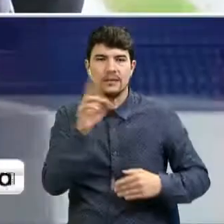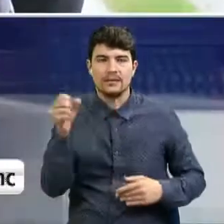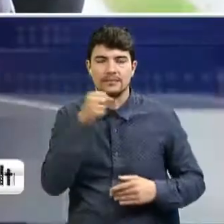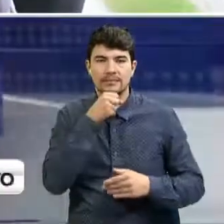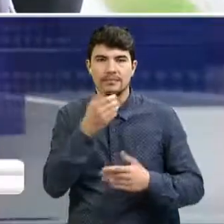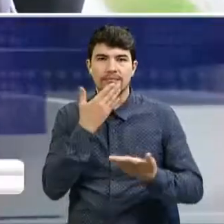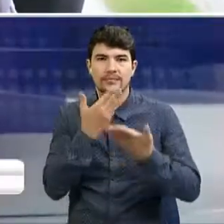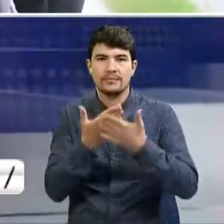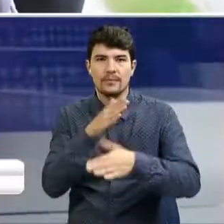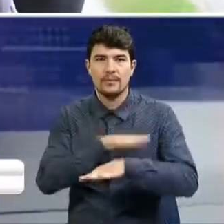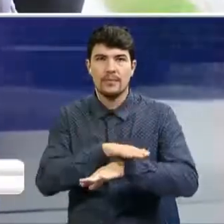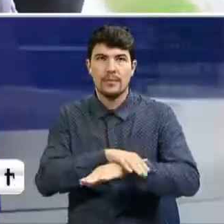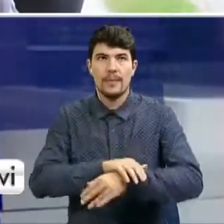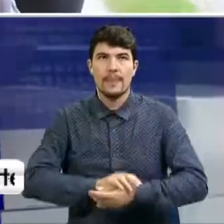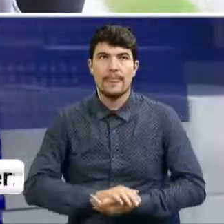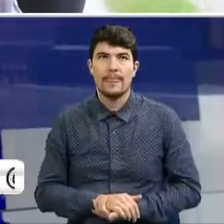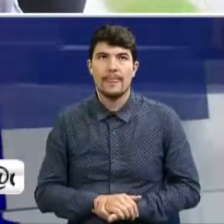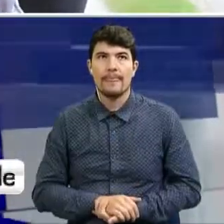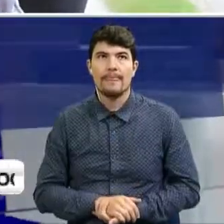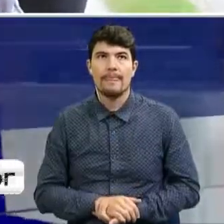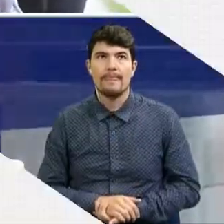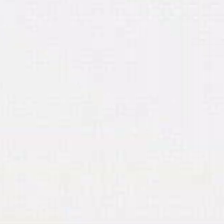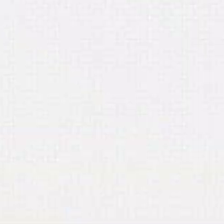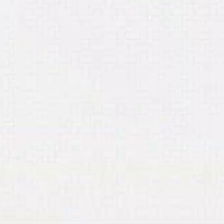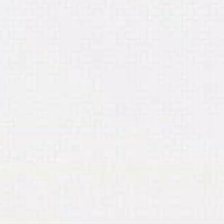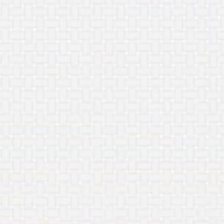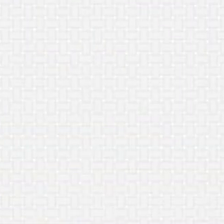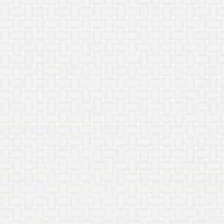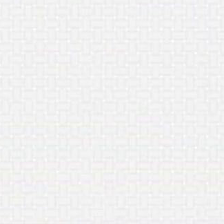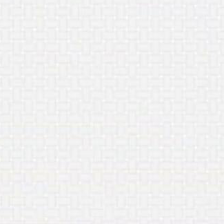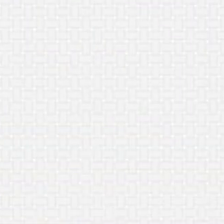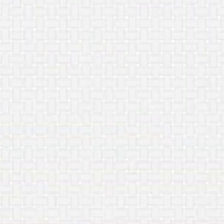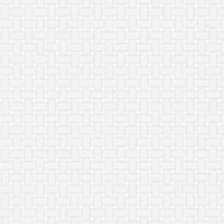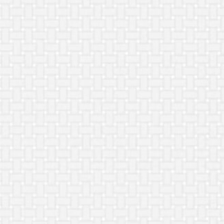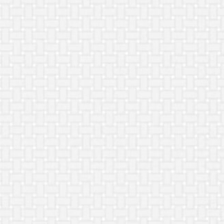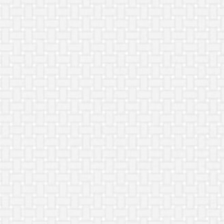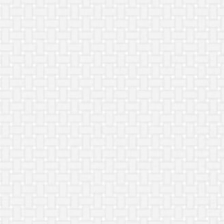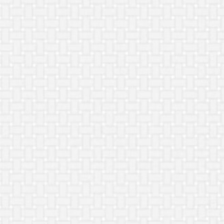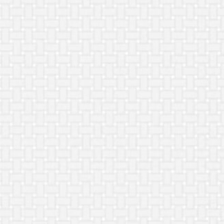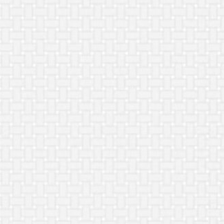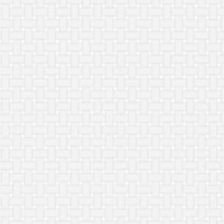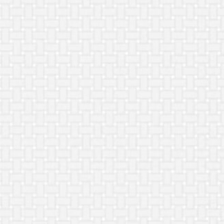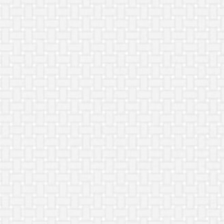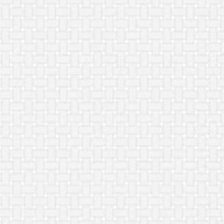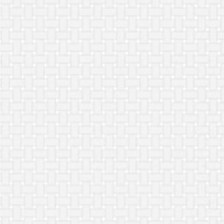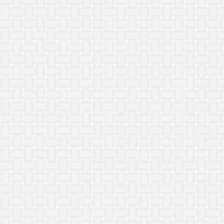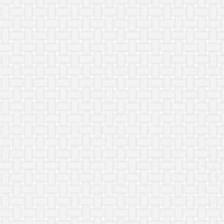Paula Marín. Nolva Rodríguez para Oriente Noticias. Muy buenas tardes. Canaltro.com.